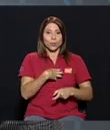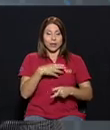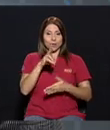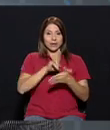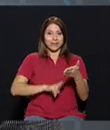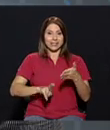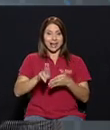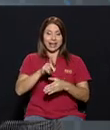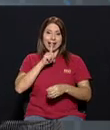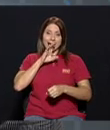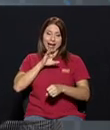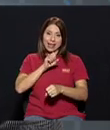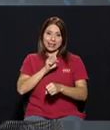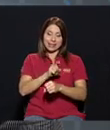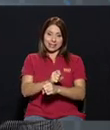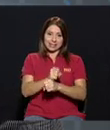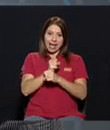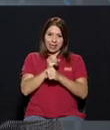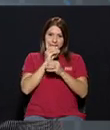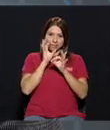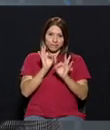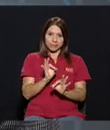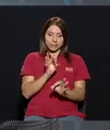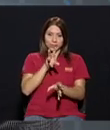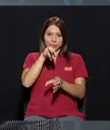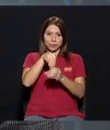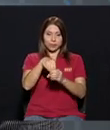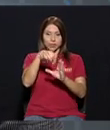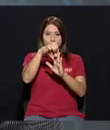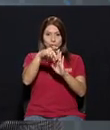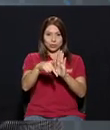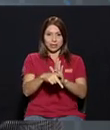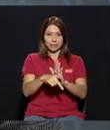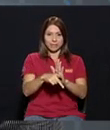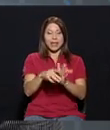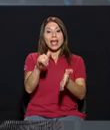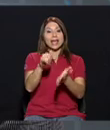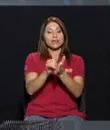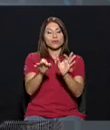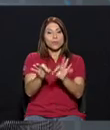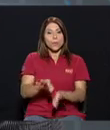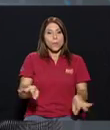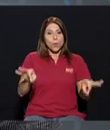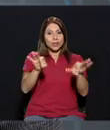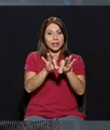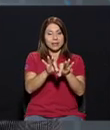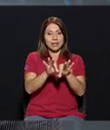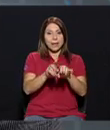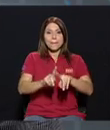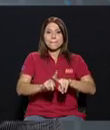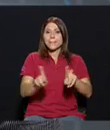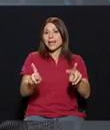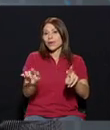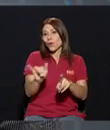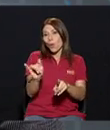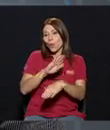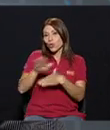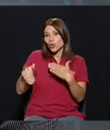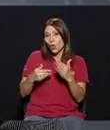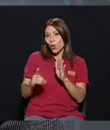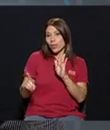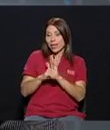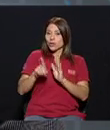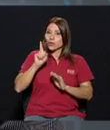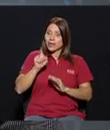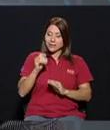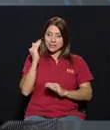autonomía universitaria garantizada constitucionalmente. Esto es muy importante, pero como todo derecho, hay que